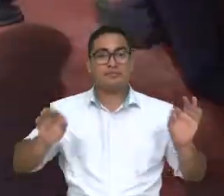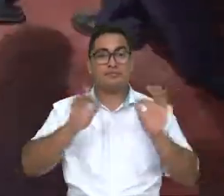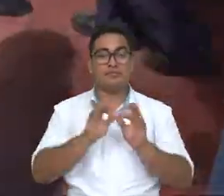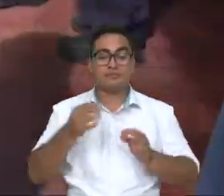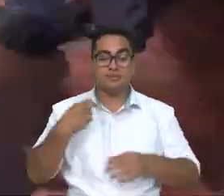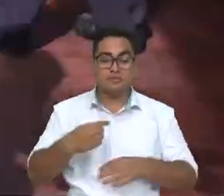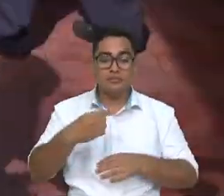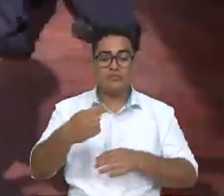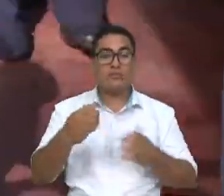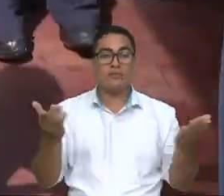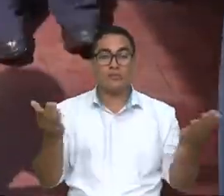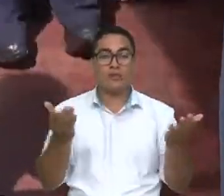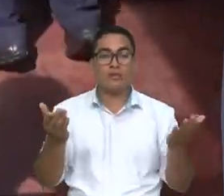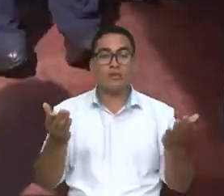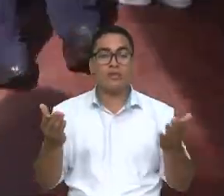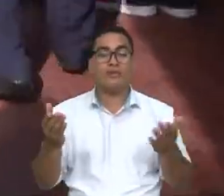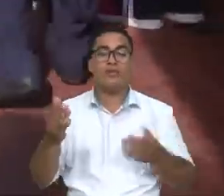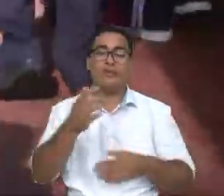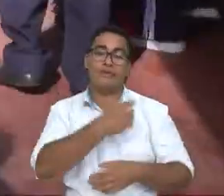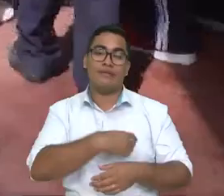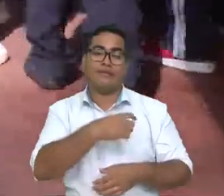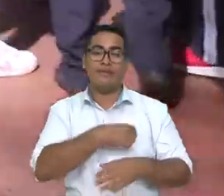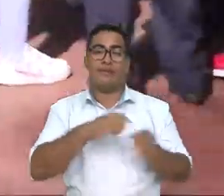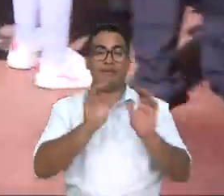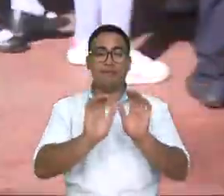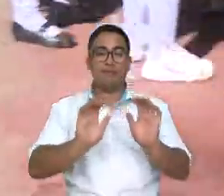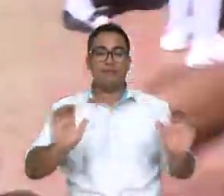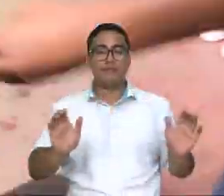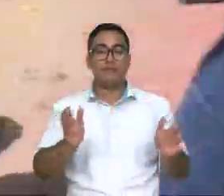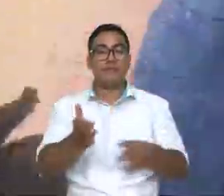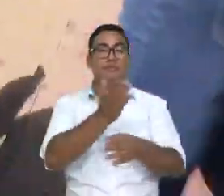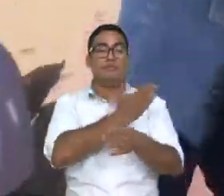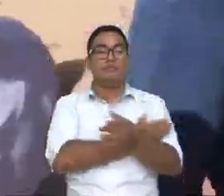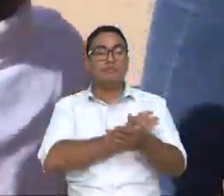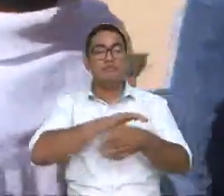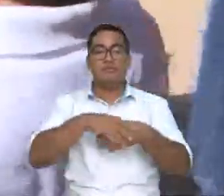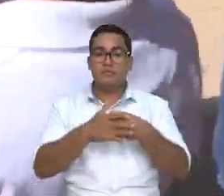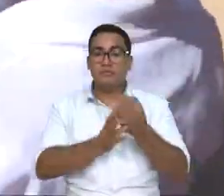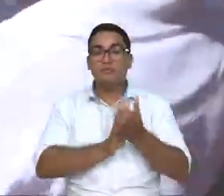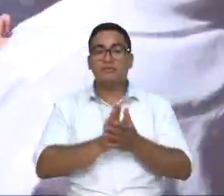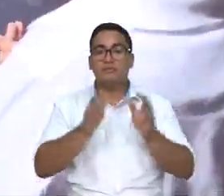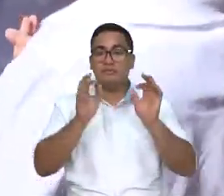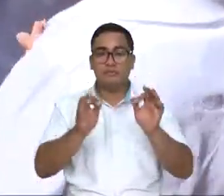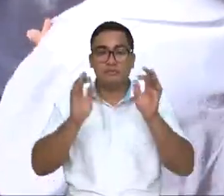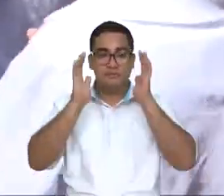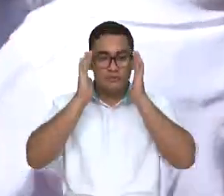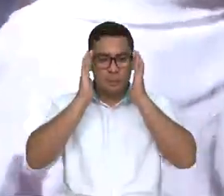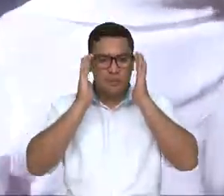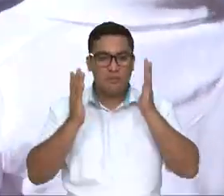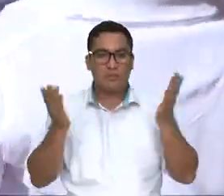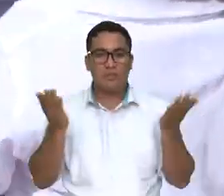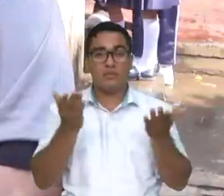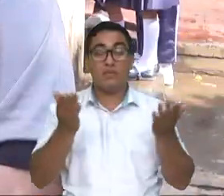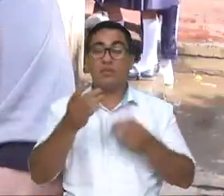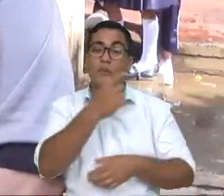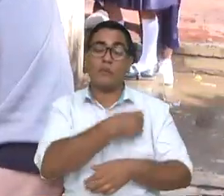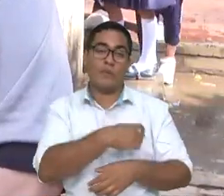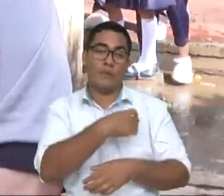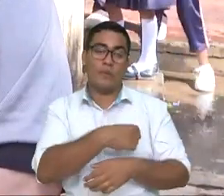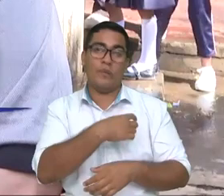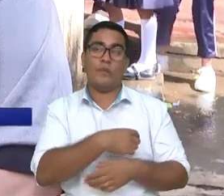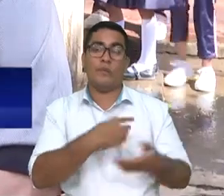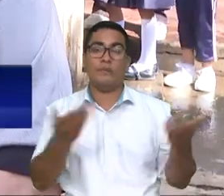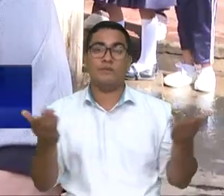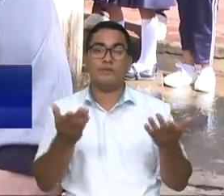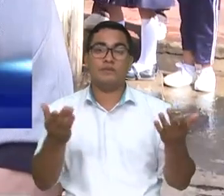días en nuestro centro de estudio los niños se preparan con el lavado de manos, tanto aquí en la escuela, antes